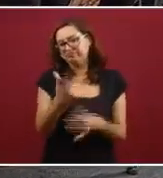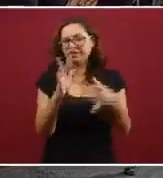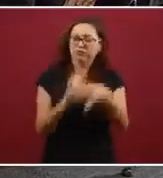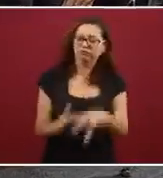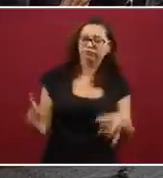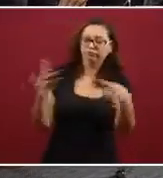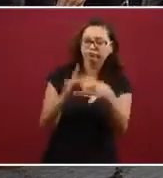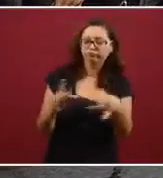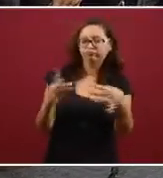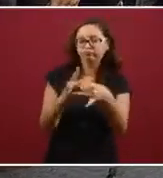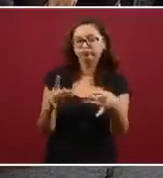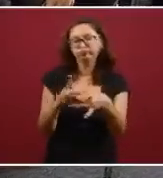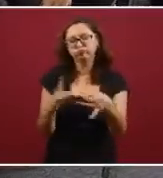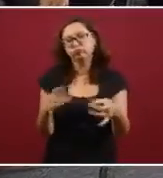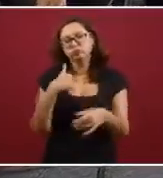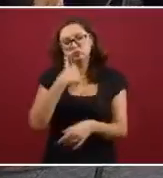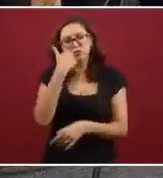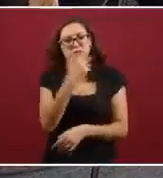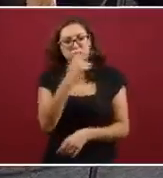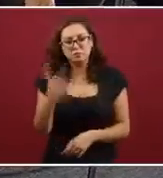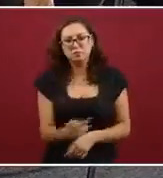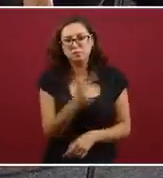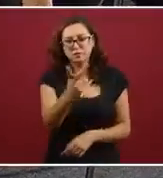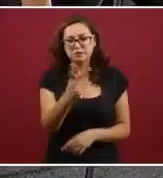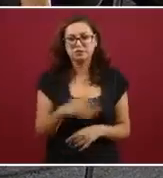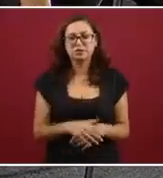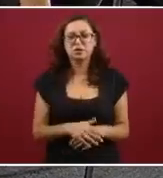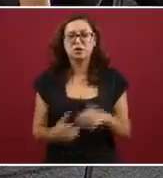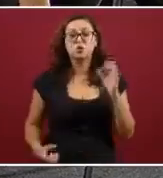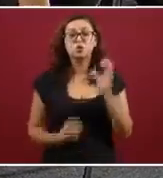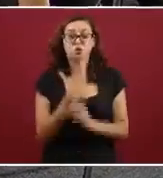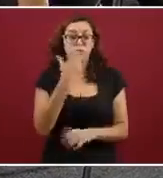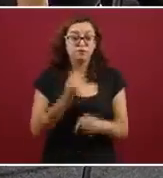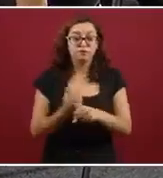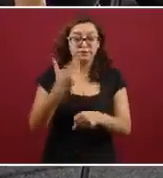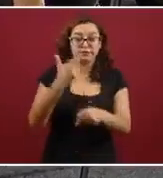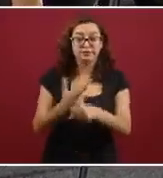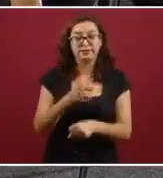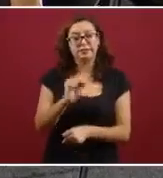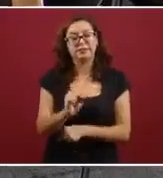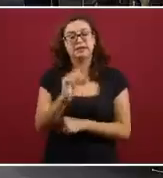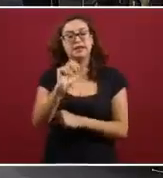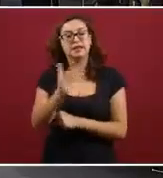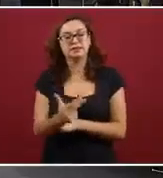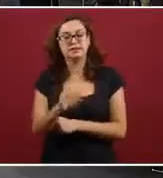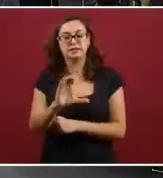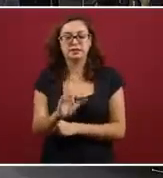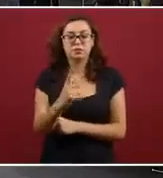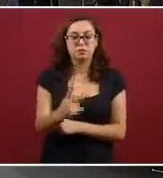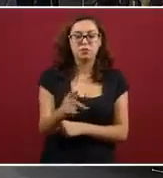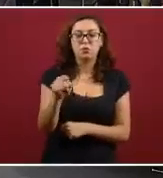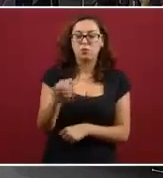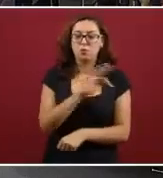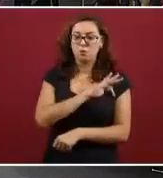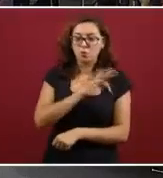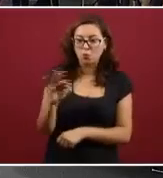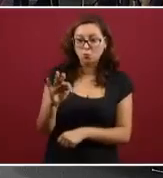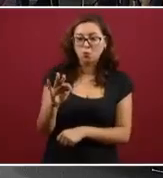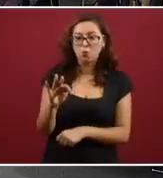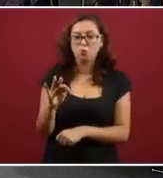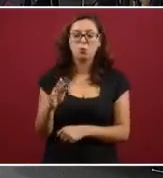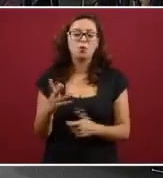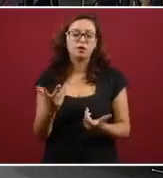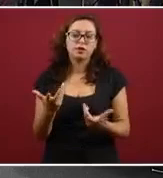esta mañana, me gustaría saber si el nuevo secretario de Hacienda va a poder nombrar o renombrar a todos